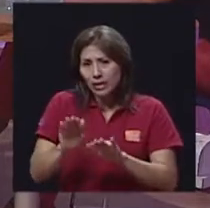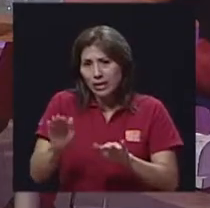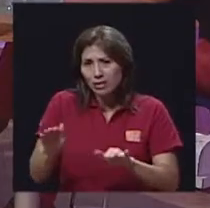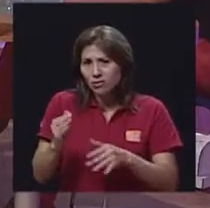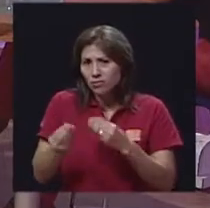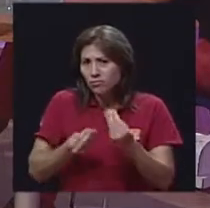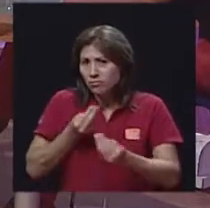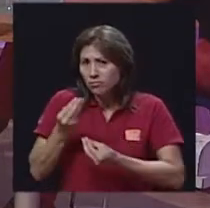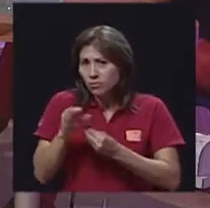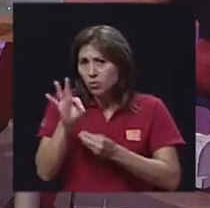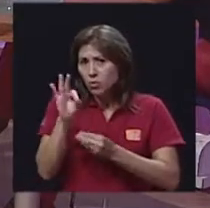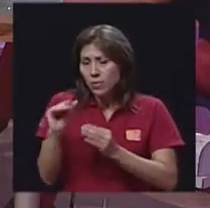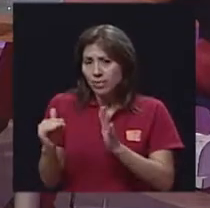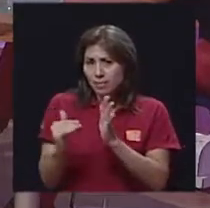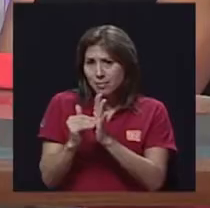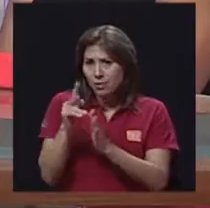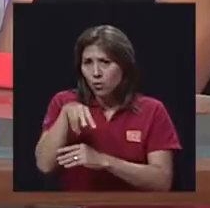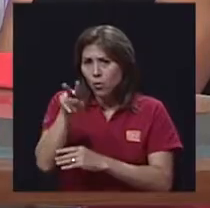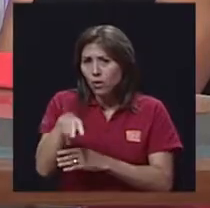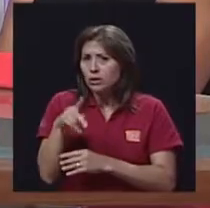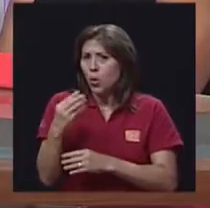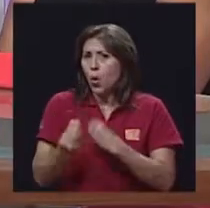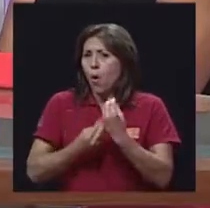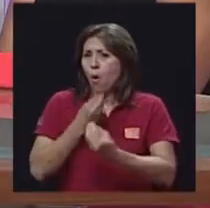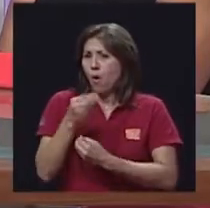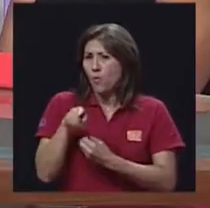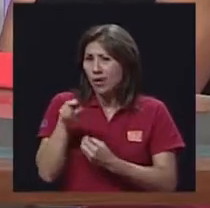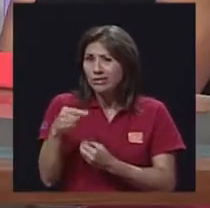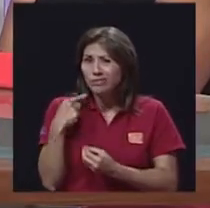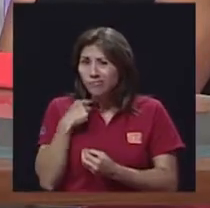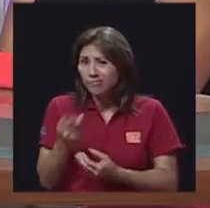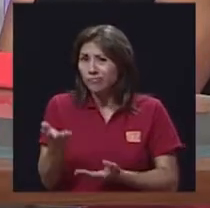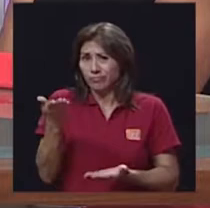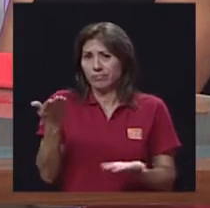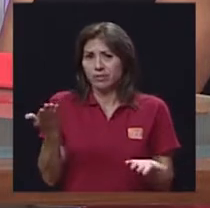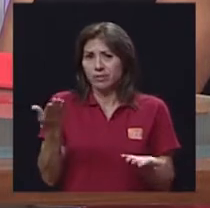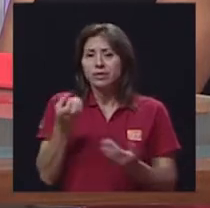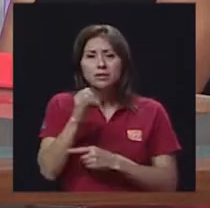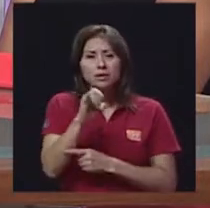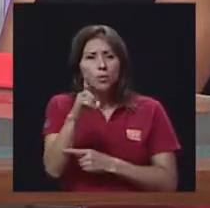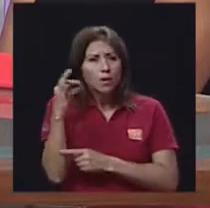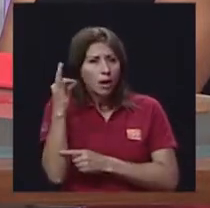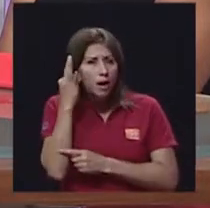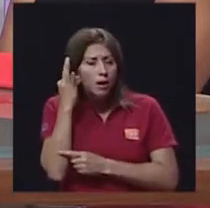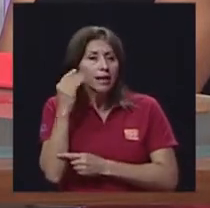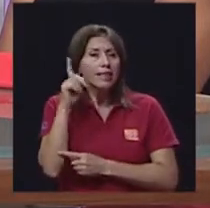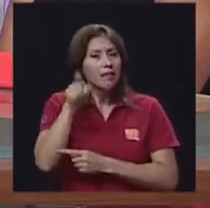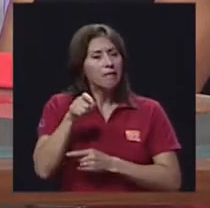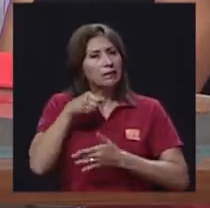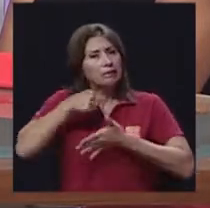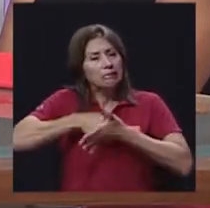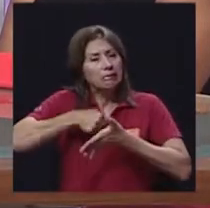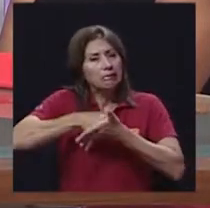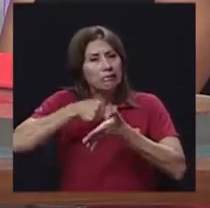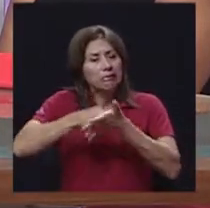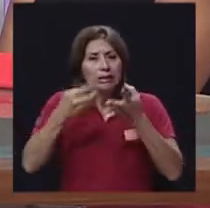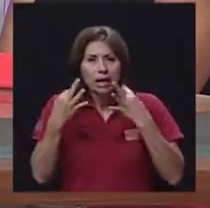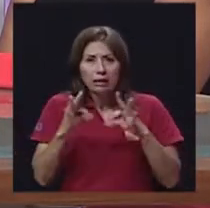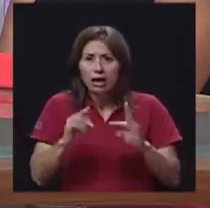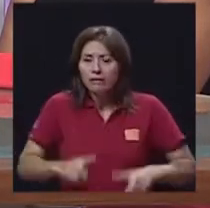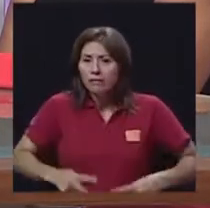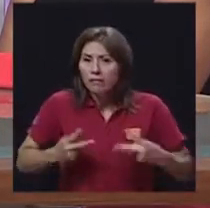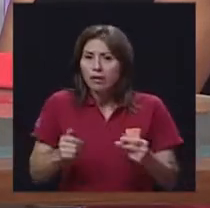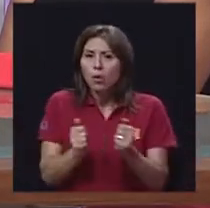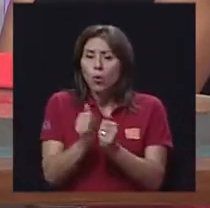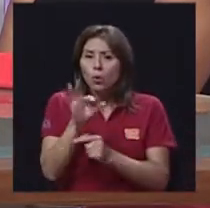eso como un monto alto si una madre tiene que tratar de subsistir con 90 mil colones y